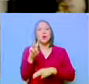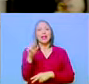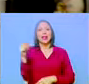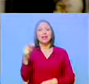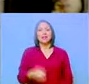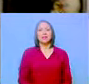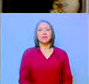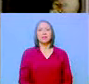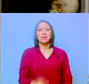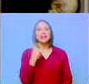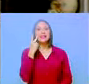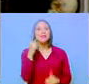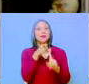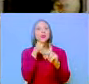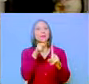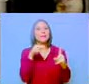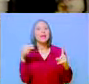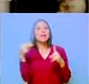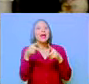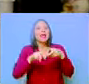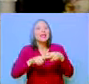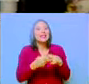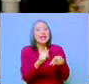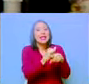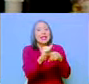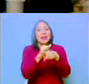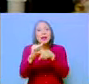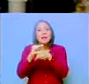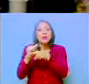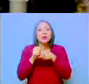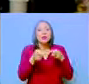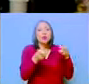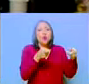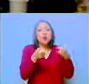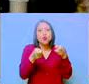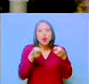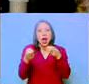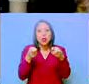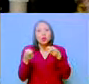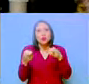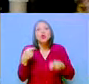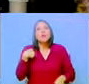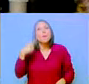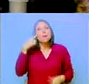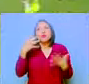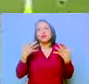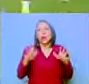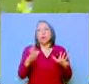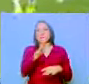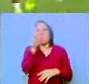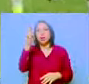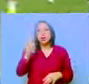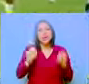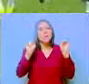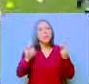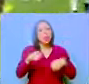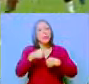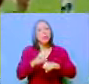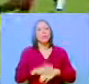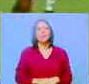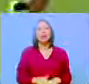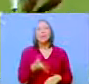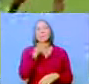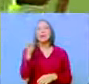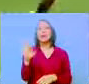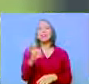y vemos desde la perspectiva de iniciar entrenamientos controlados eso pienso yo que ya en este momento costa rica lo puedo utilizar al mejor